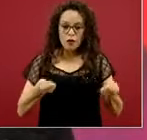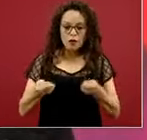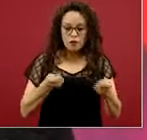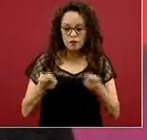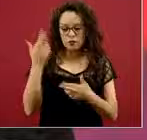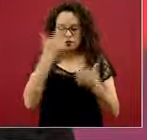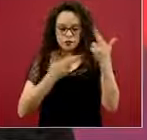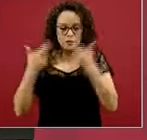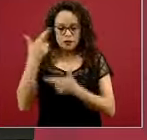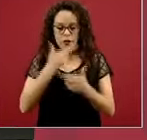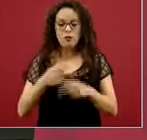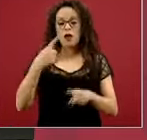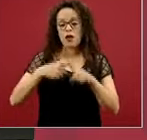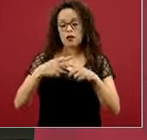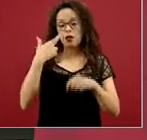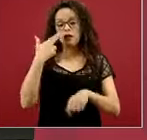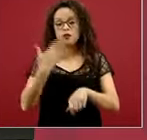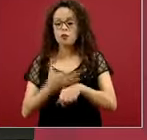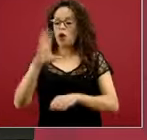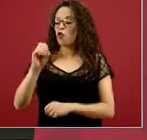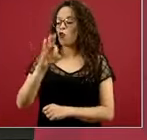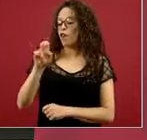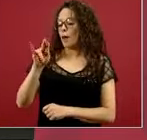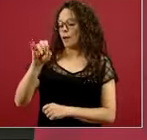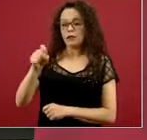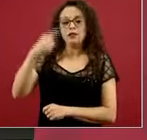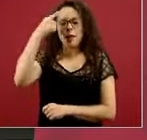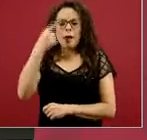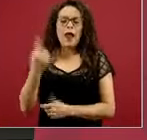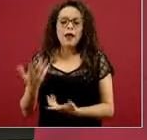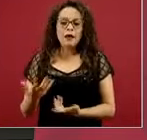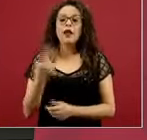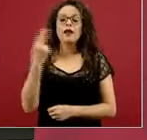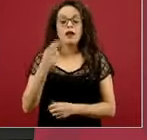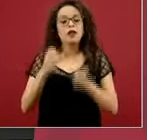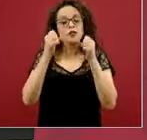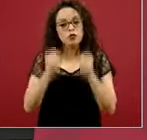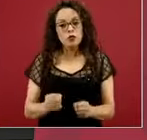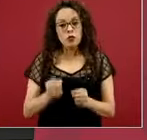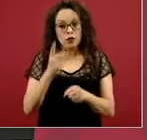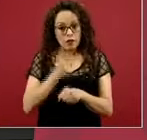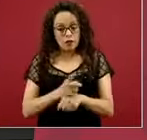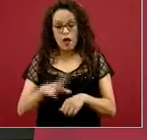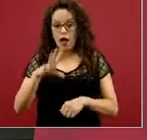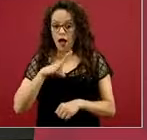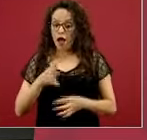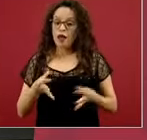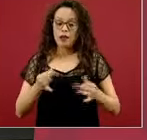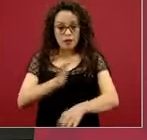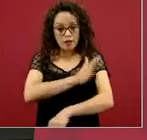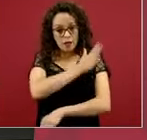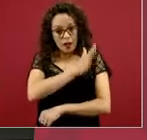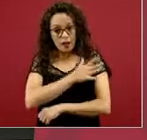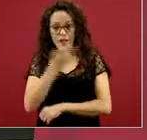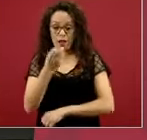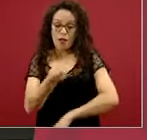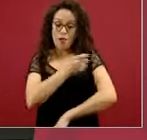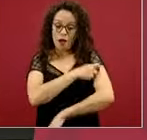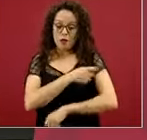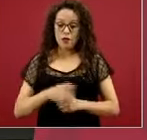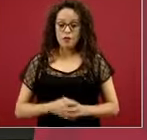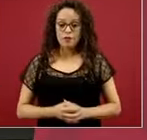por parte de COFEPRIS es precisamente para asegurar la calidad y la seguridad de las vacunas. Y